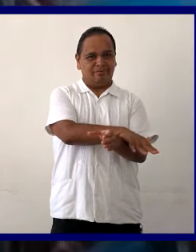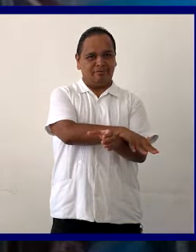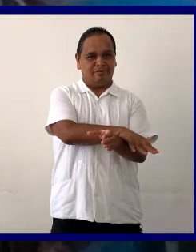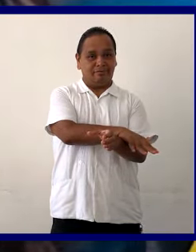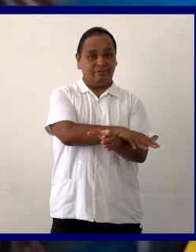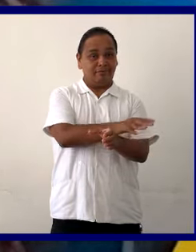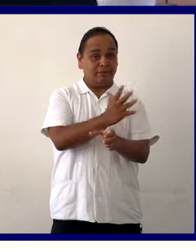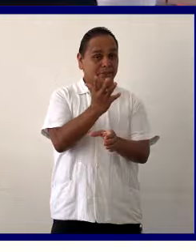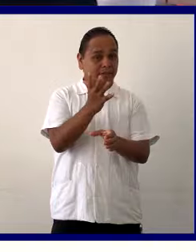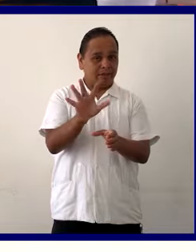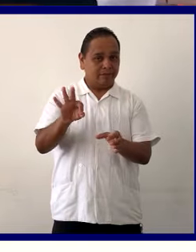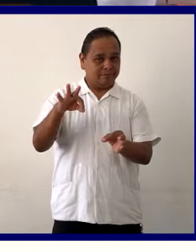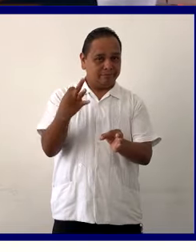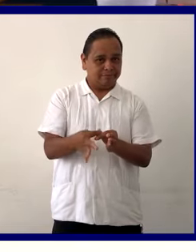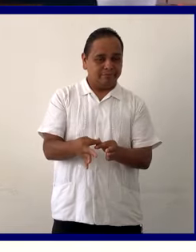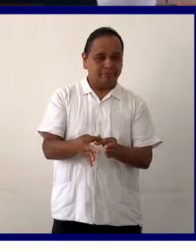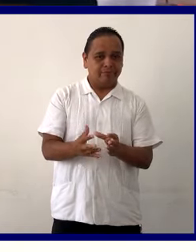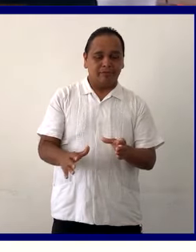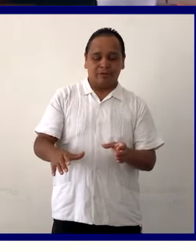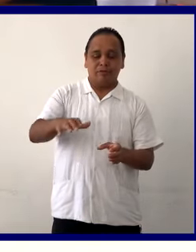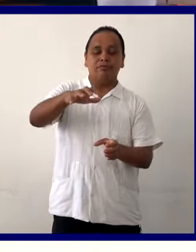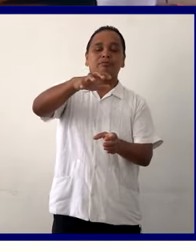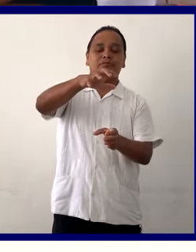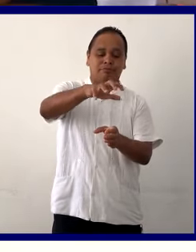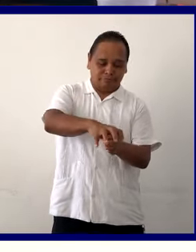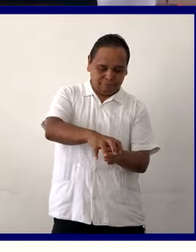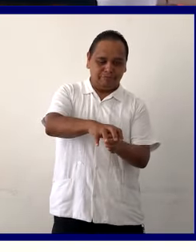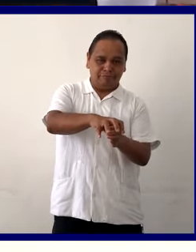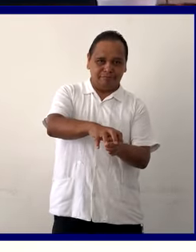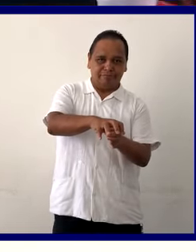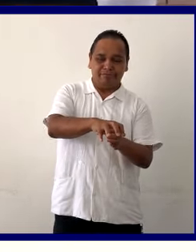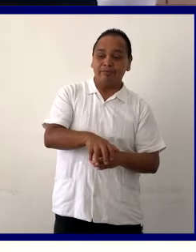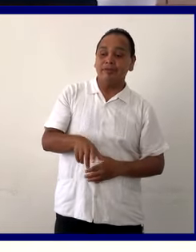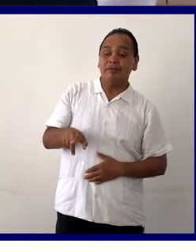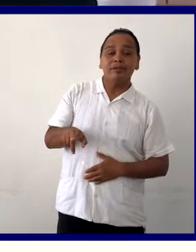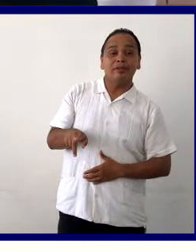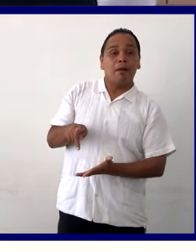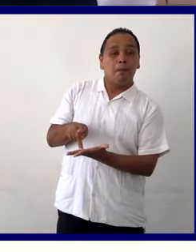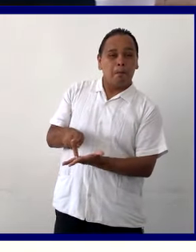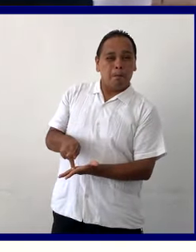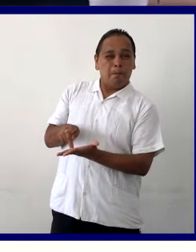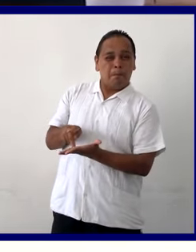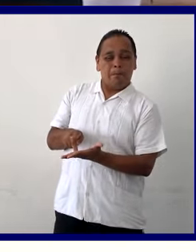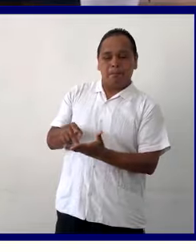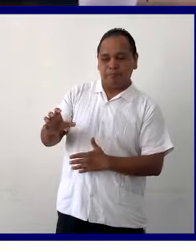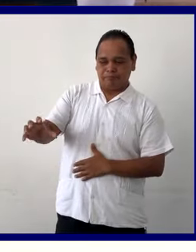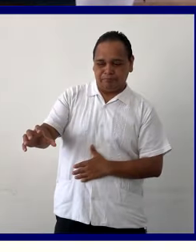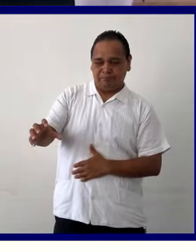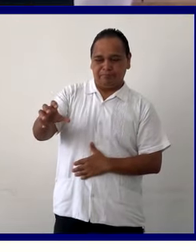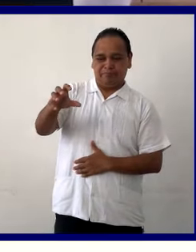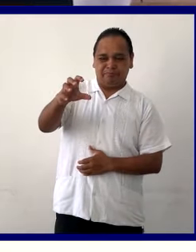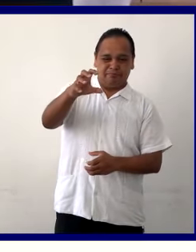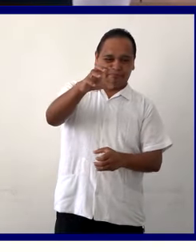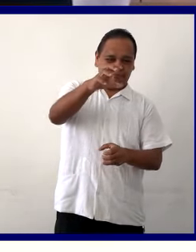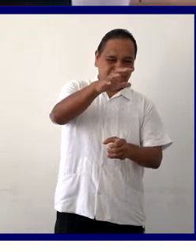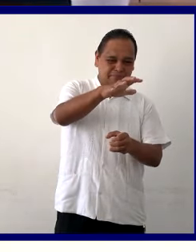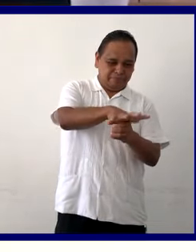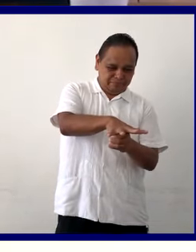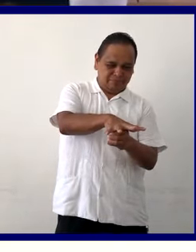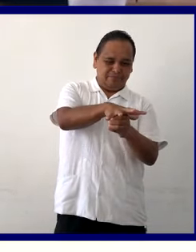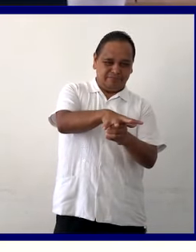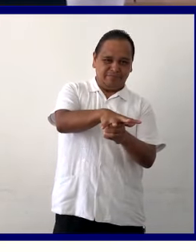Bueno, ya una vez listo, lo tapamos, ¿ya? le agregamos algo que esté pesadito para que no